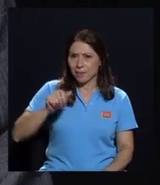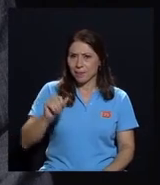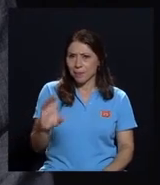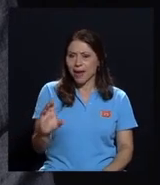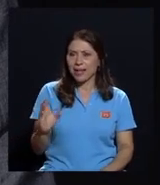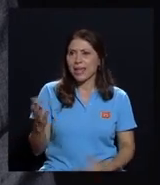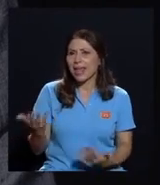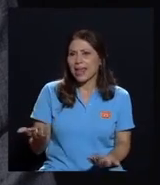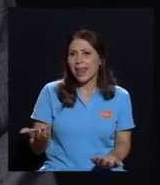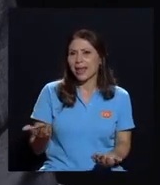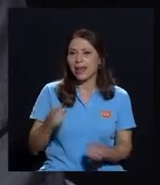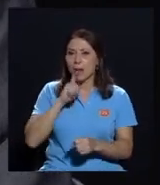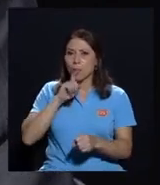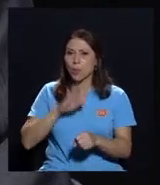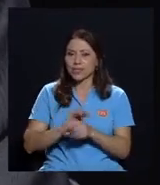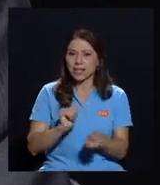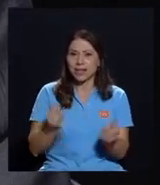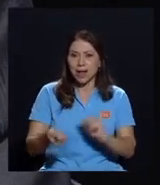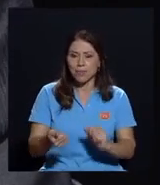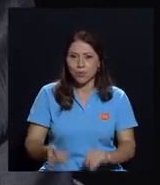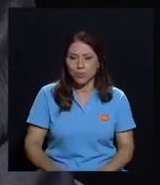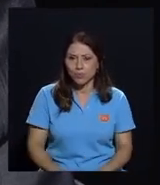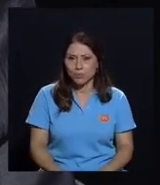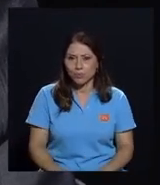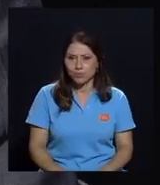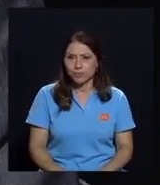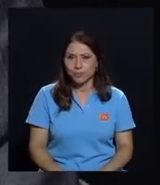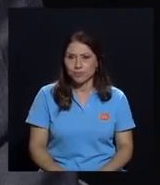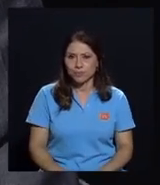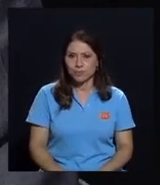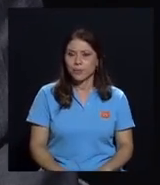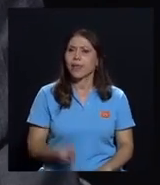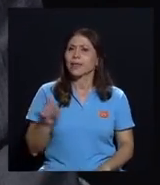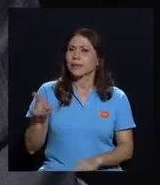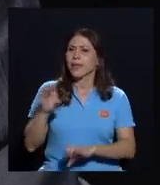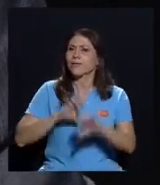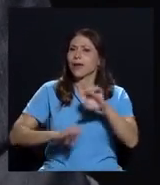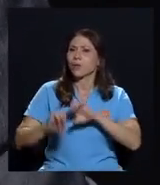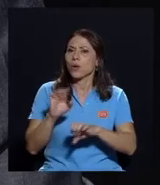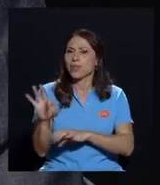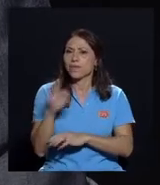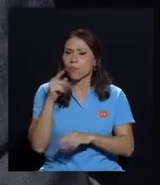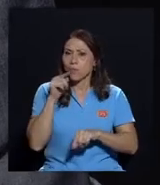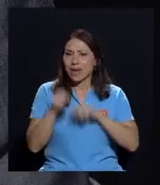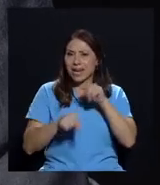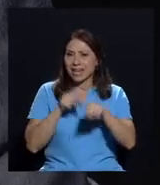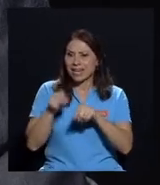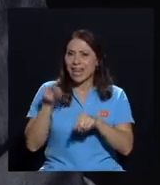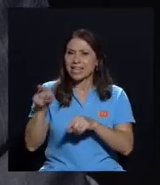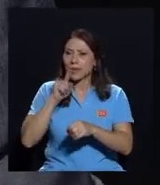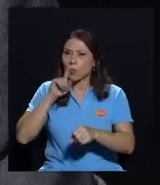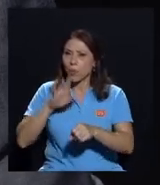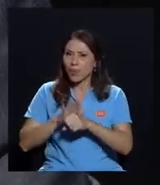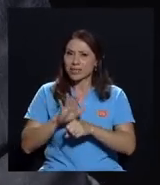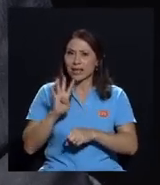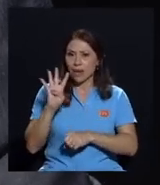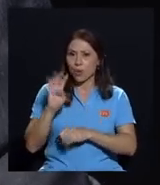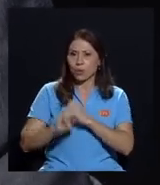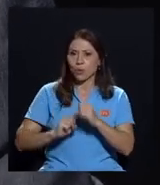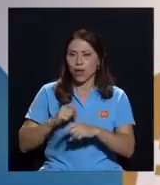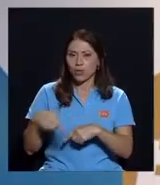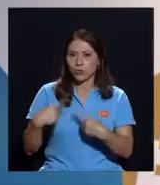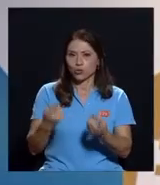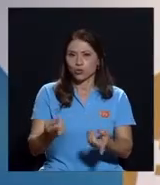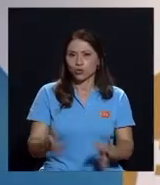la promesa el cambio evalúe críticamente esa promesa cuatro años